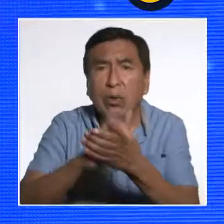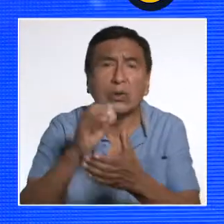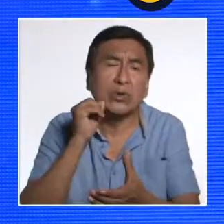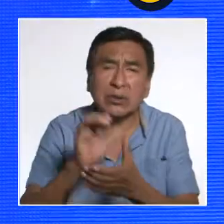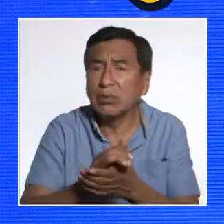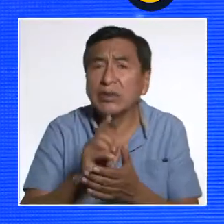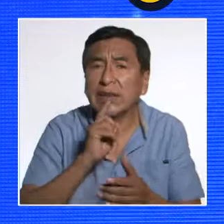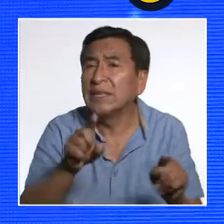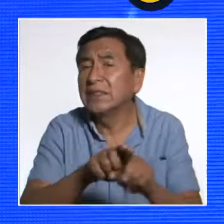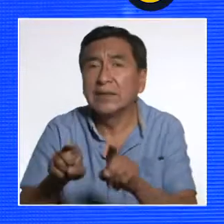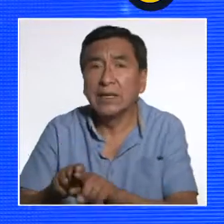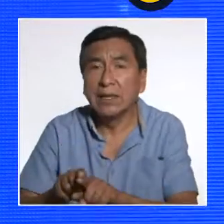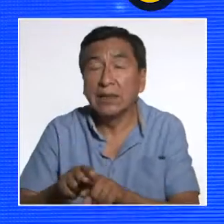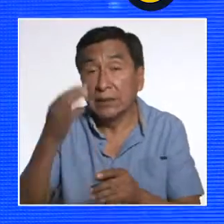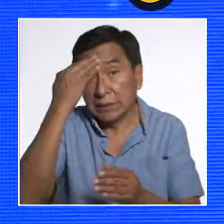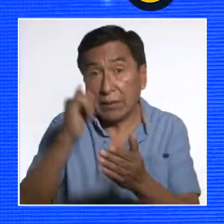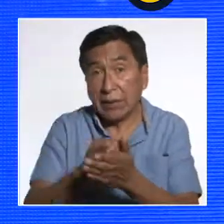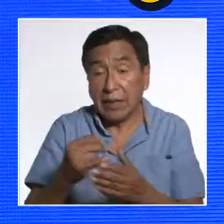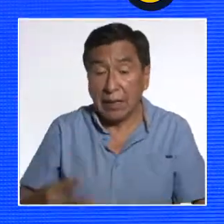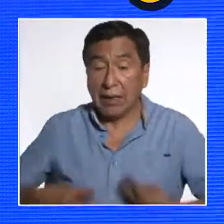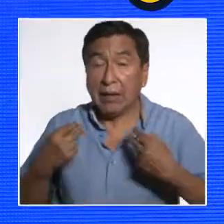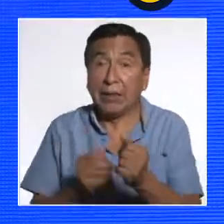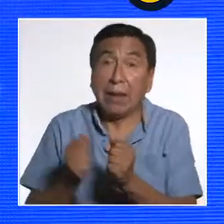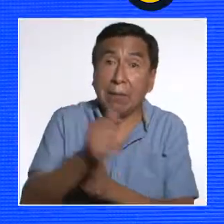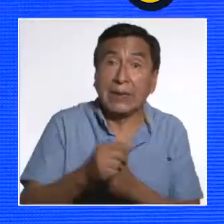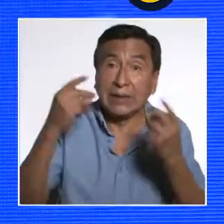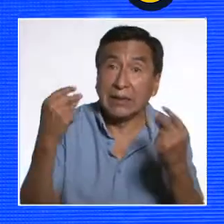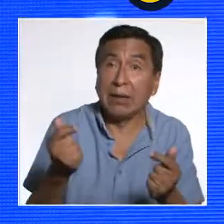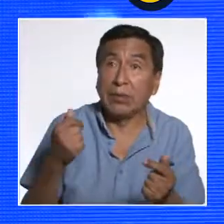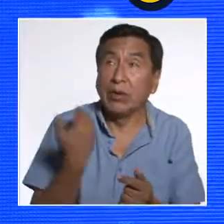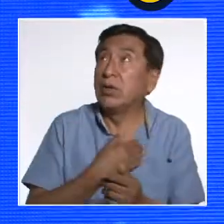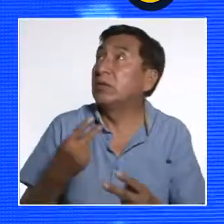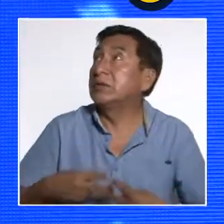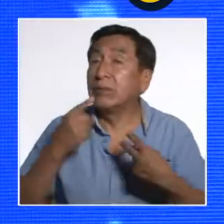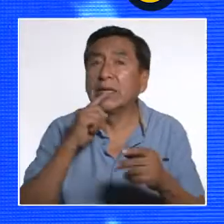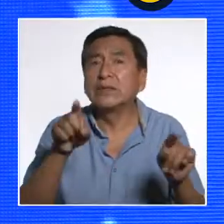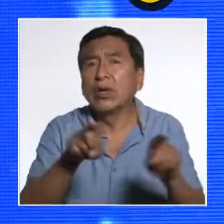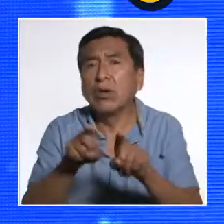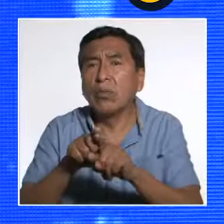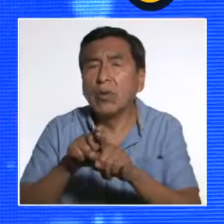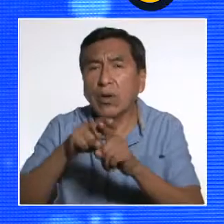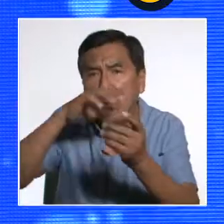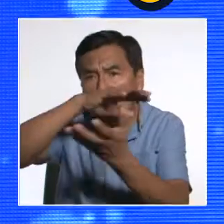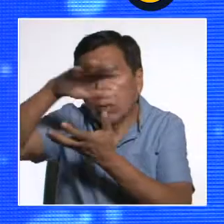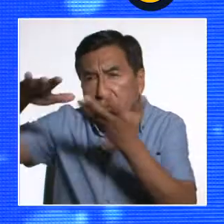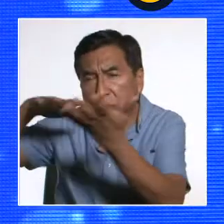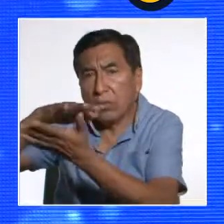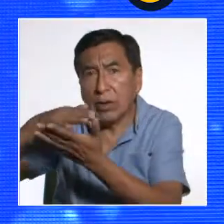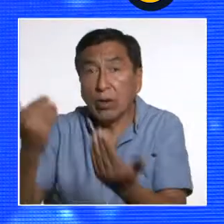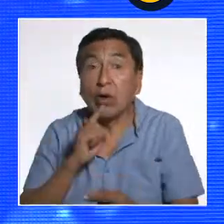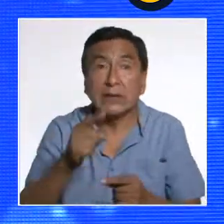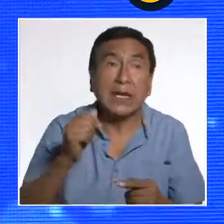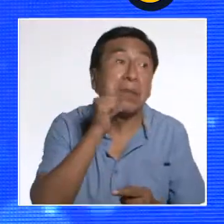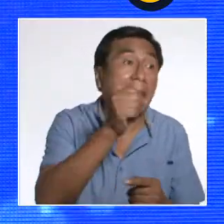¿sabe que la vida pasa rápidamente? Dice que la palabra, que nuestra vida es como neblina. Hoy está y mañana no está.